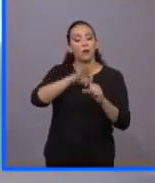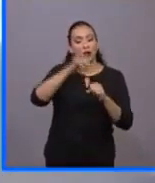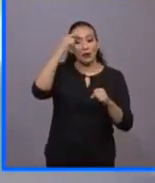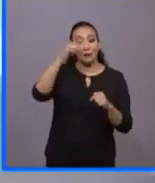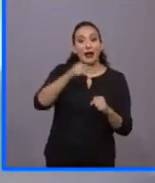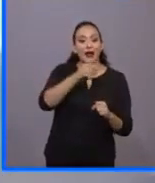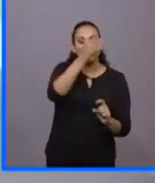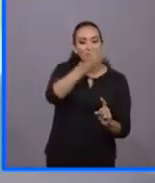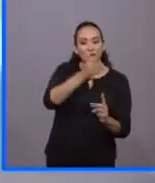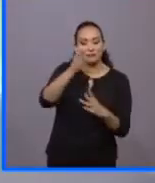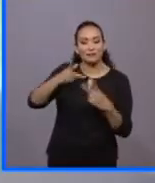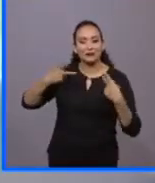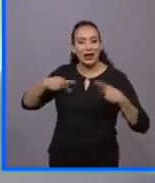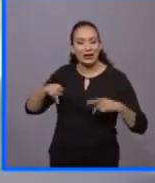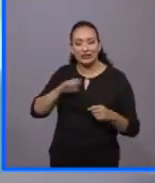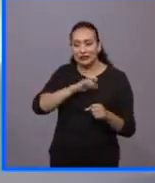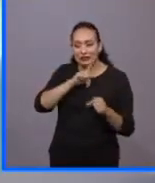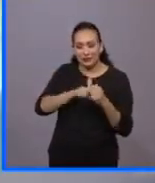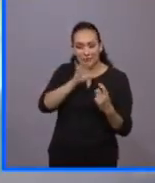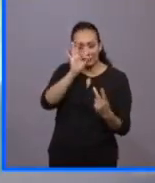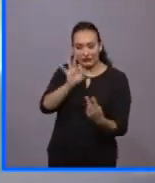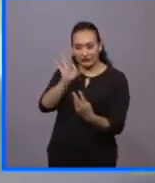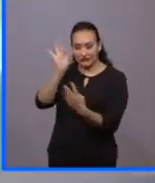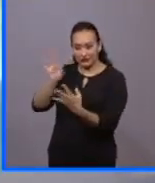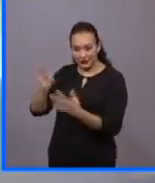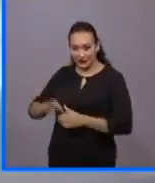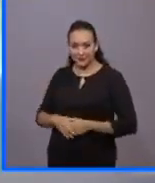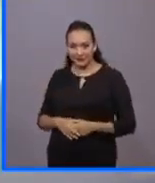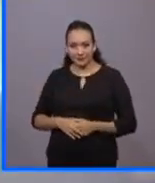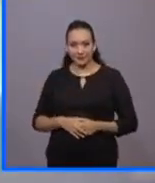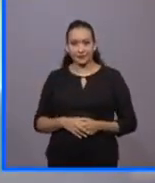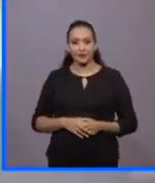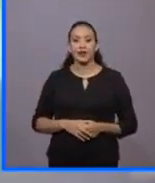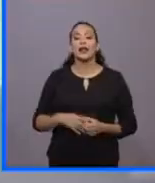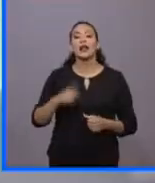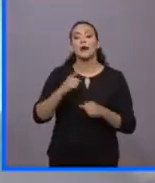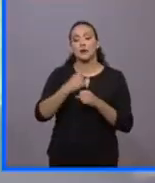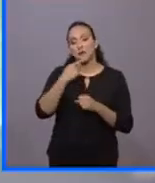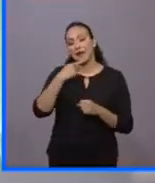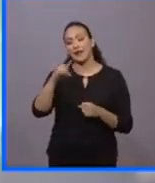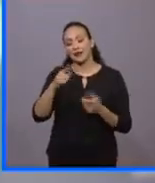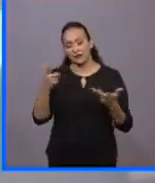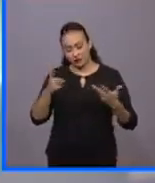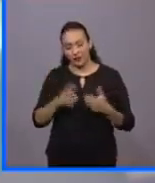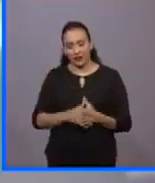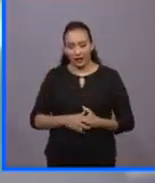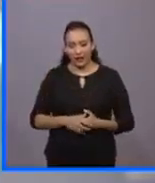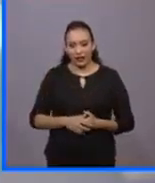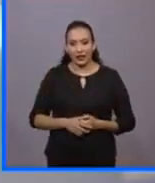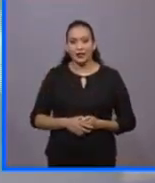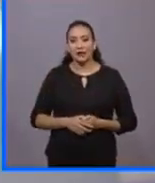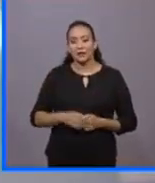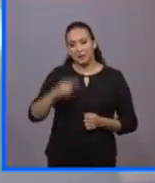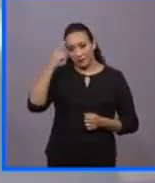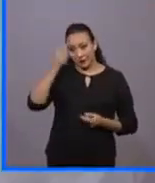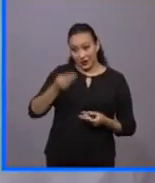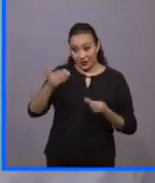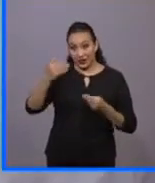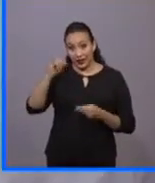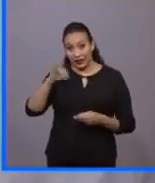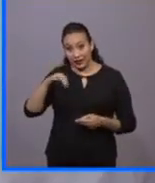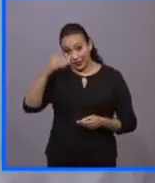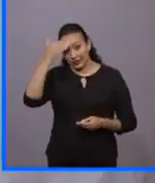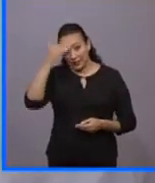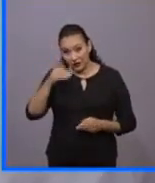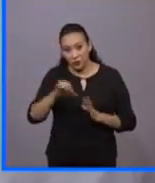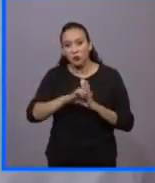ciertos candidatos que participan en la elección judicial. La primera denuncia que se hizo del conocimiento del INE